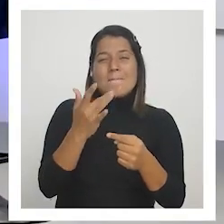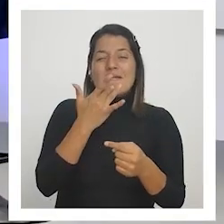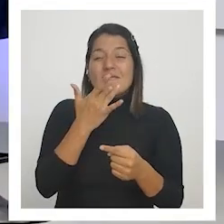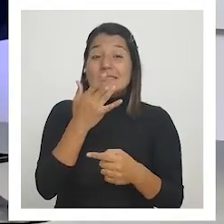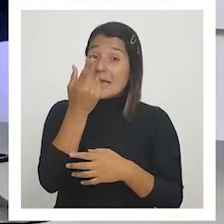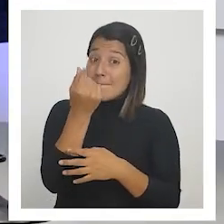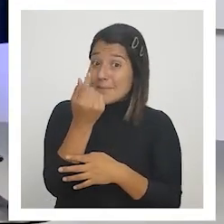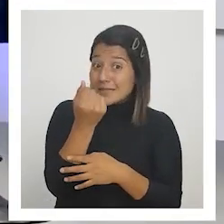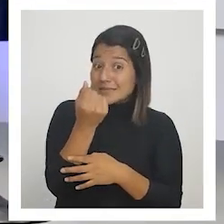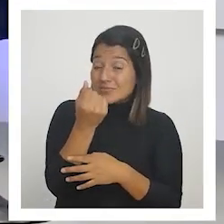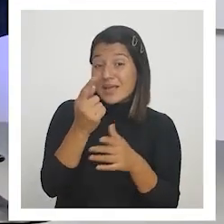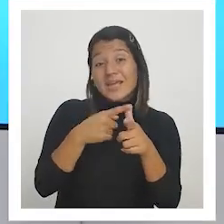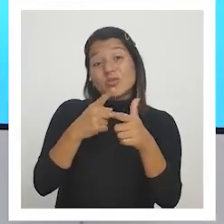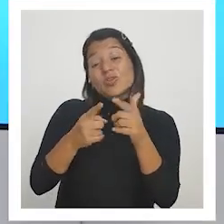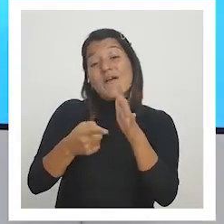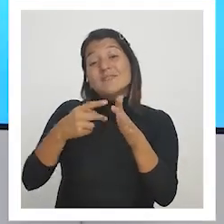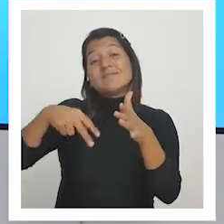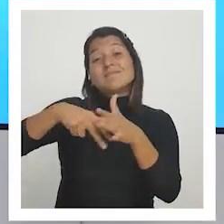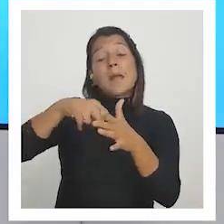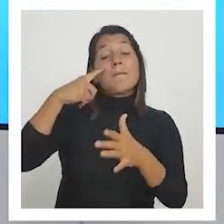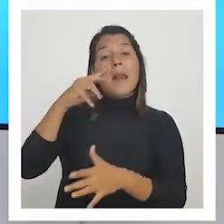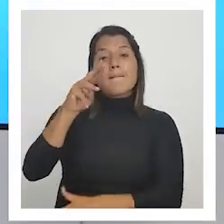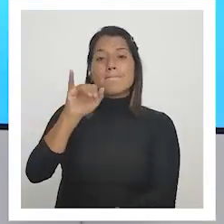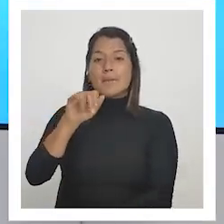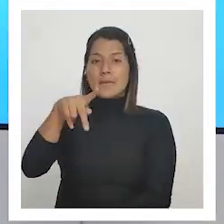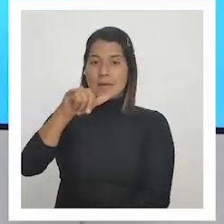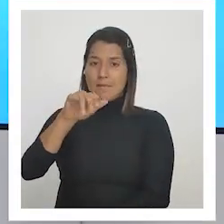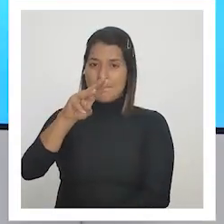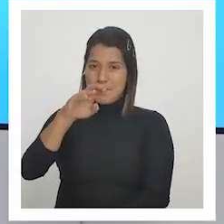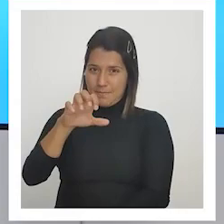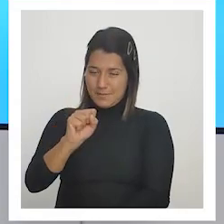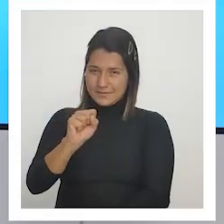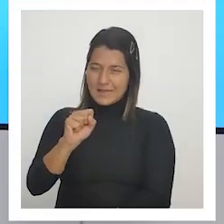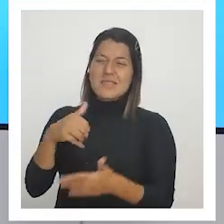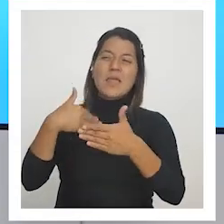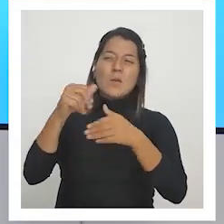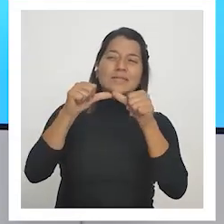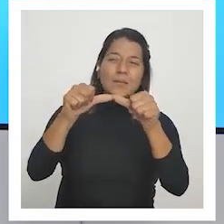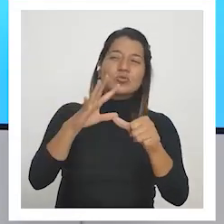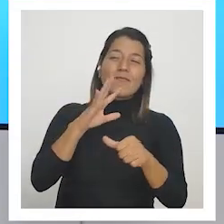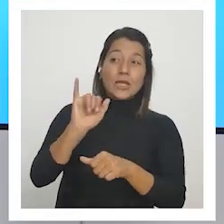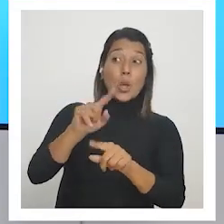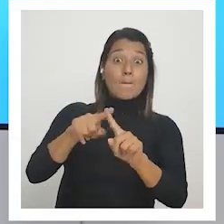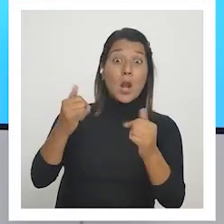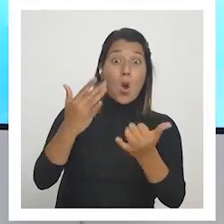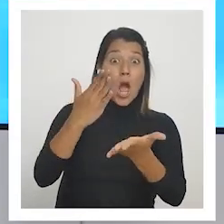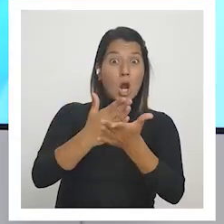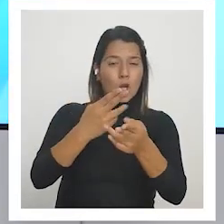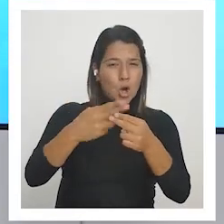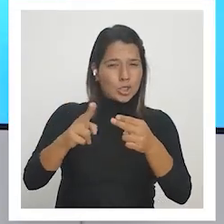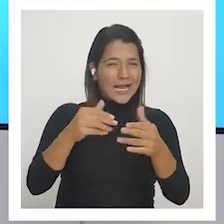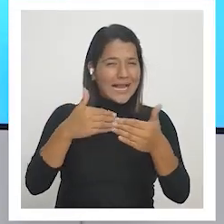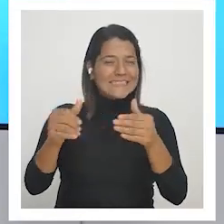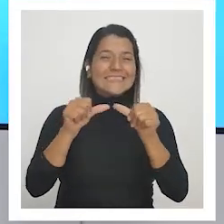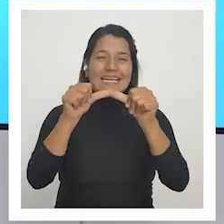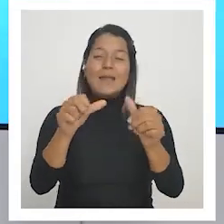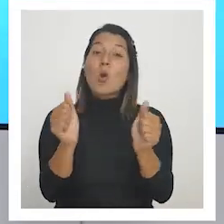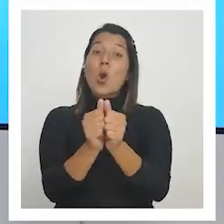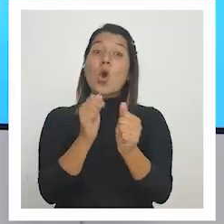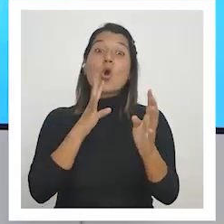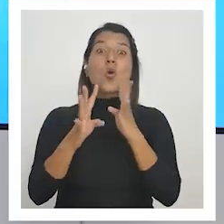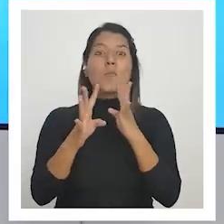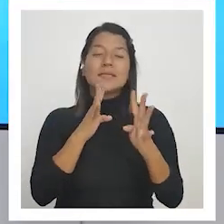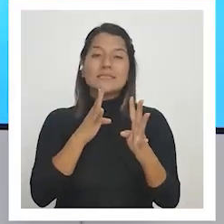una barrera para la MIPYME. Vamos a seguir hablando de eso, pero vamos a una breve pausa. Perfecto. Y ya continuamos con este conversamos